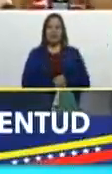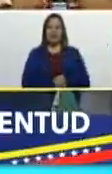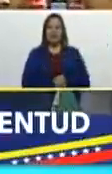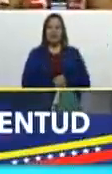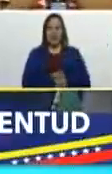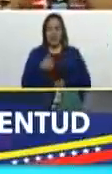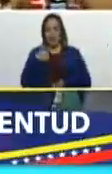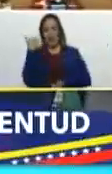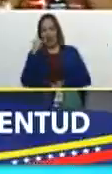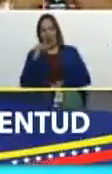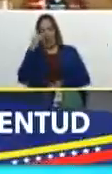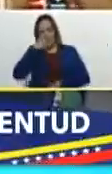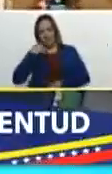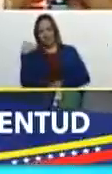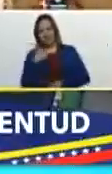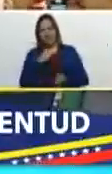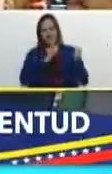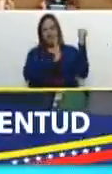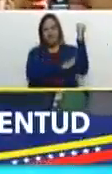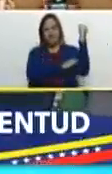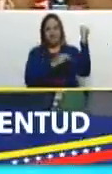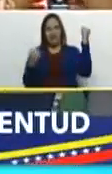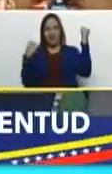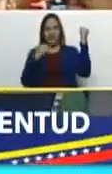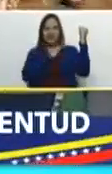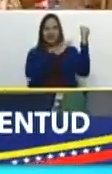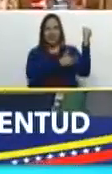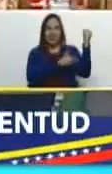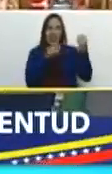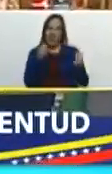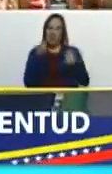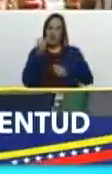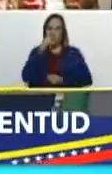Lo que estoy es duro. ¿Cómo está Maduro?